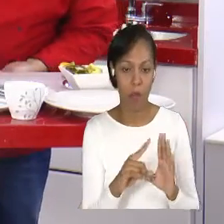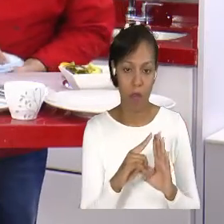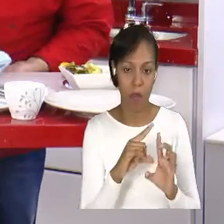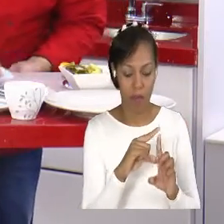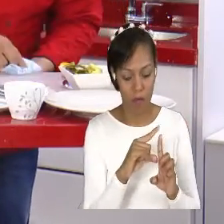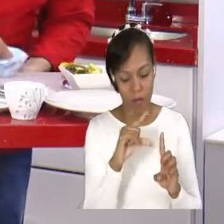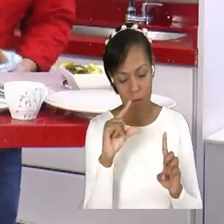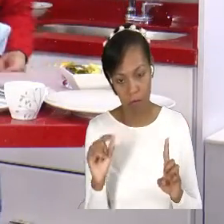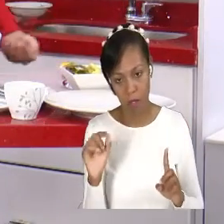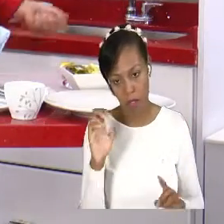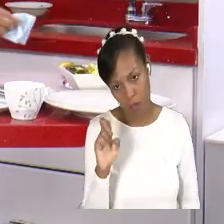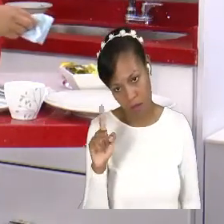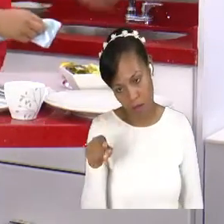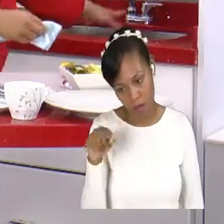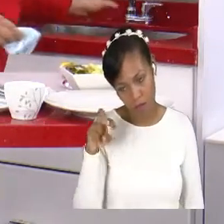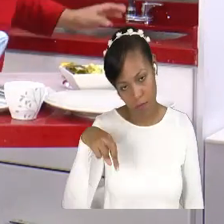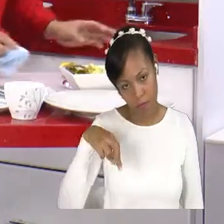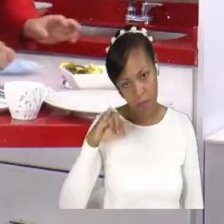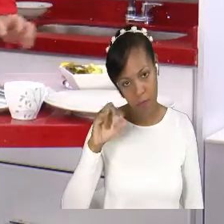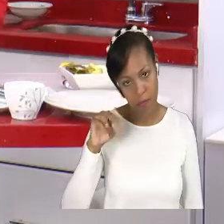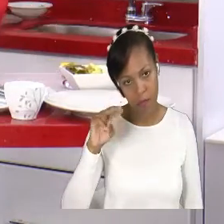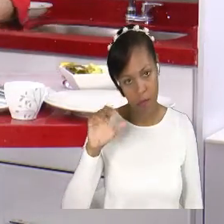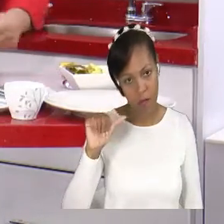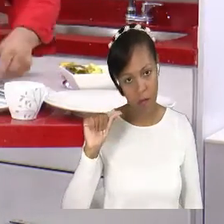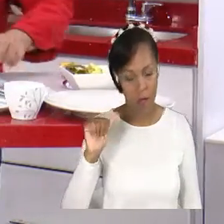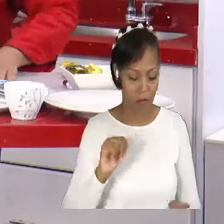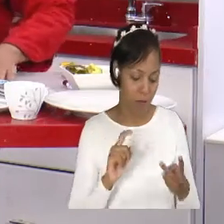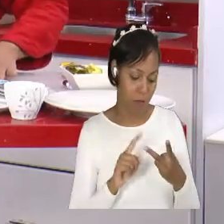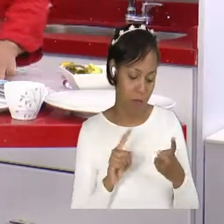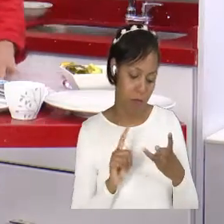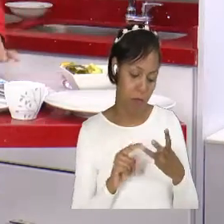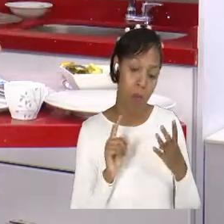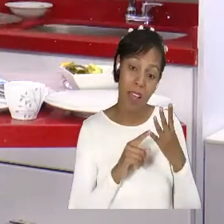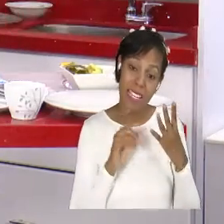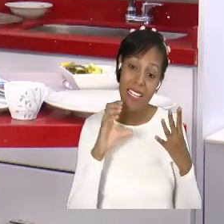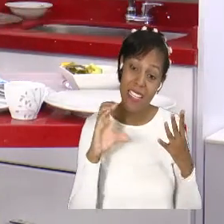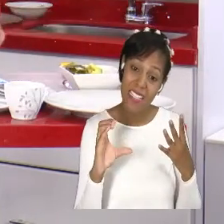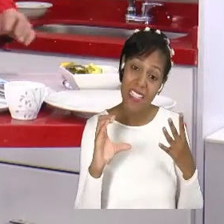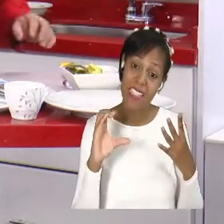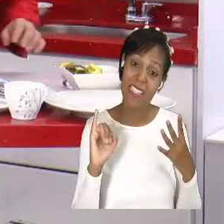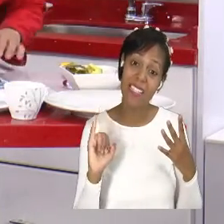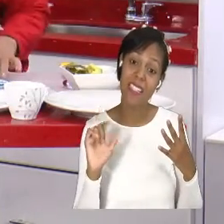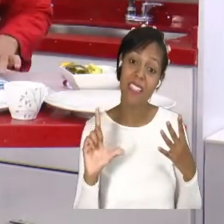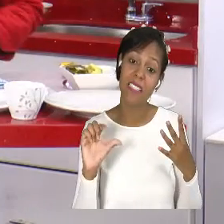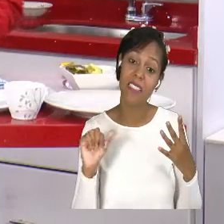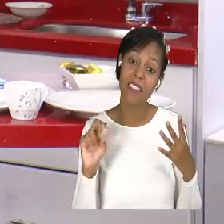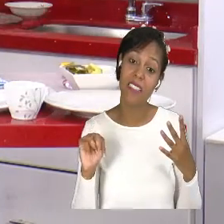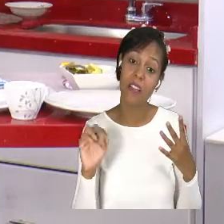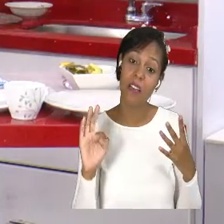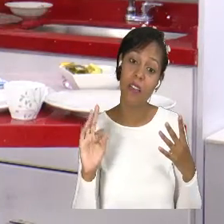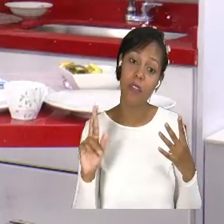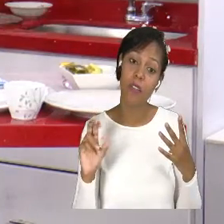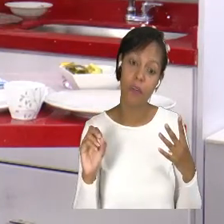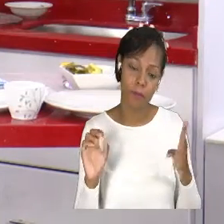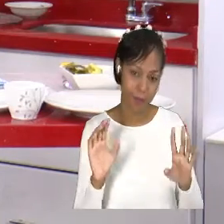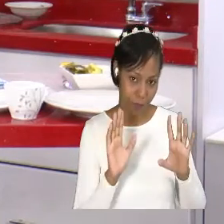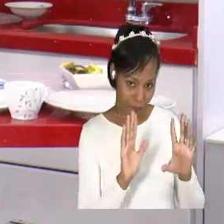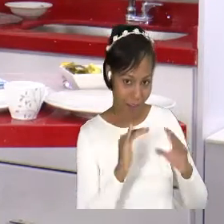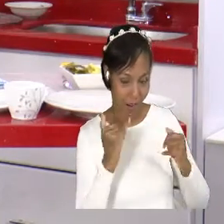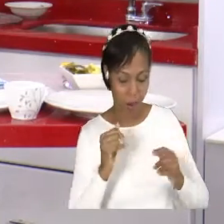agregamos también que fue sal. No, a eso no le hemos agregado sal. Okay. Vamos a mezclar con el queso crema, que es lo que le va a aportar